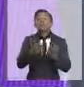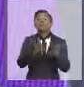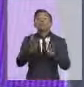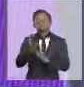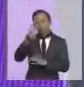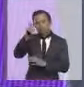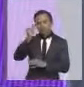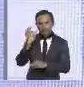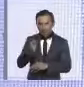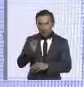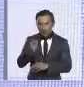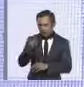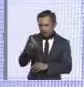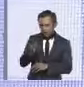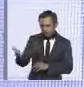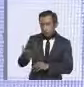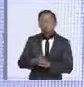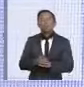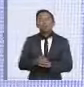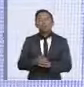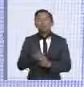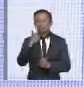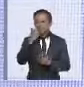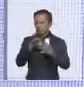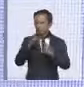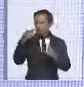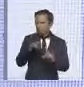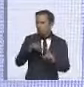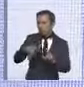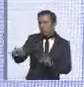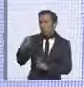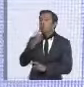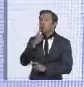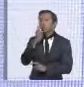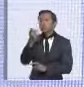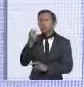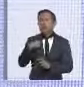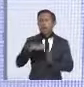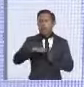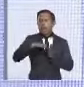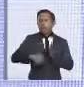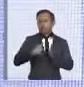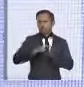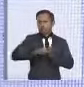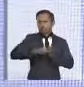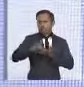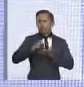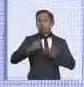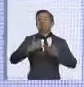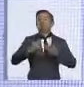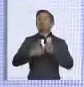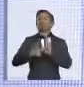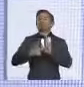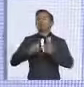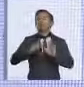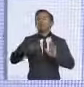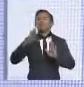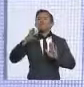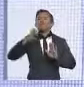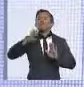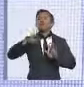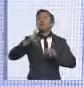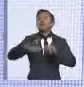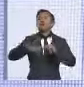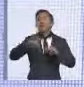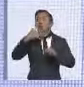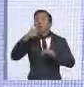señalar otro engaño de Andrés Manuel, porque él dice que va a gobernar con el ejemplo y que con eso se va a acabar la corrupción. Pero acuérdense, esto lo conoce todo mundo, cuando fue jefe